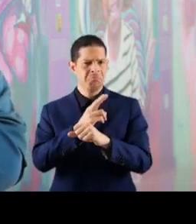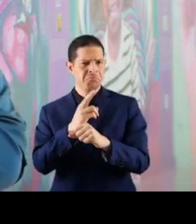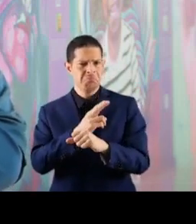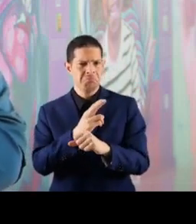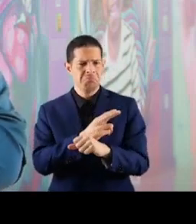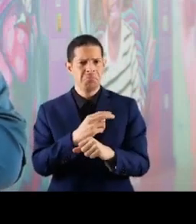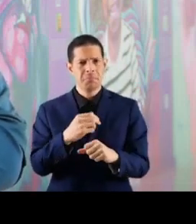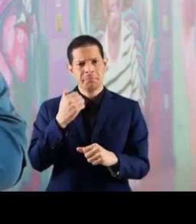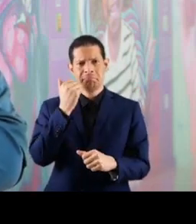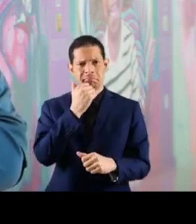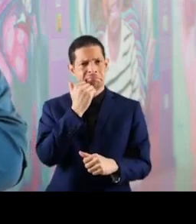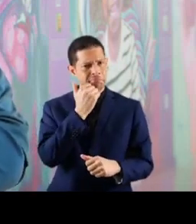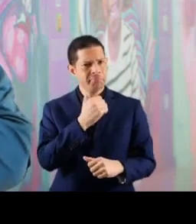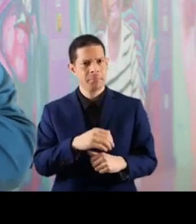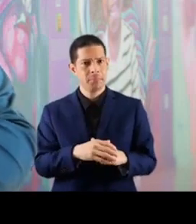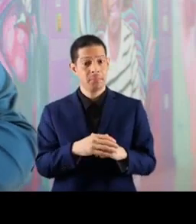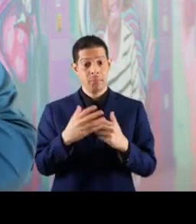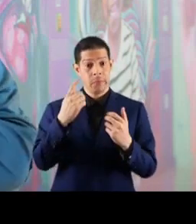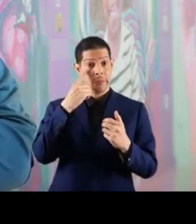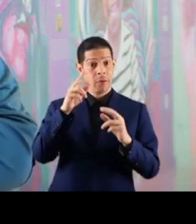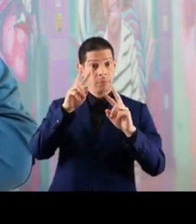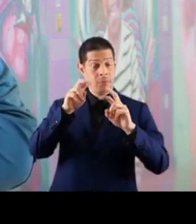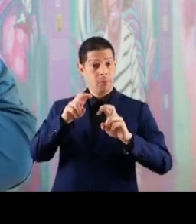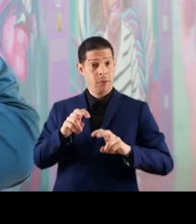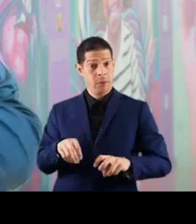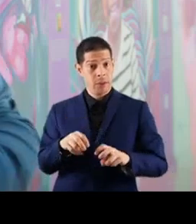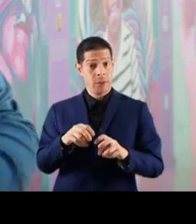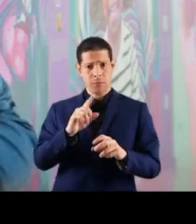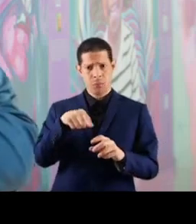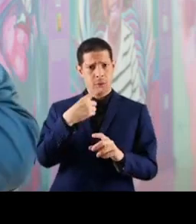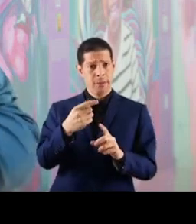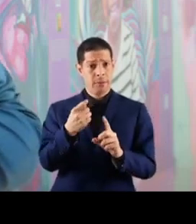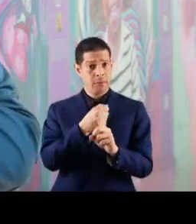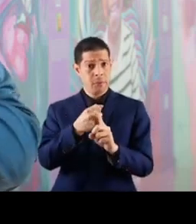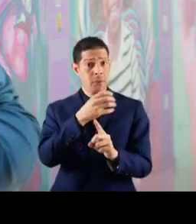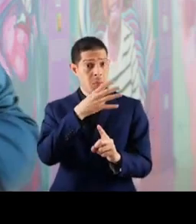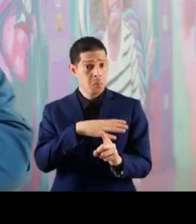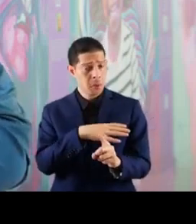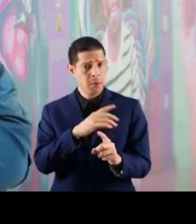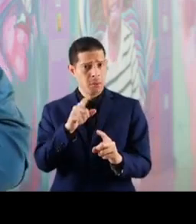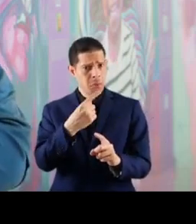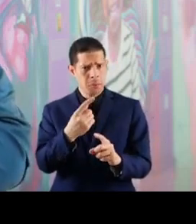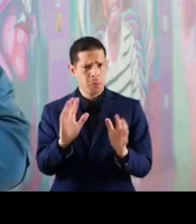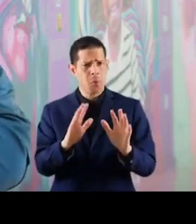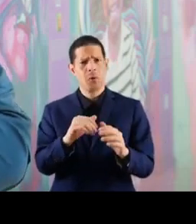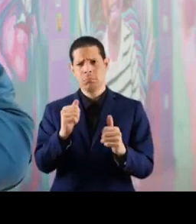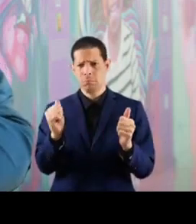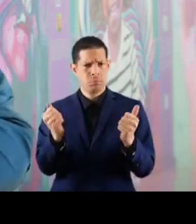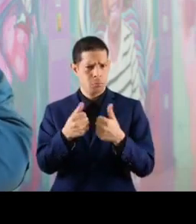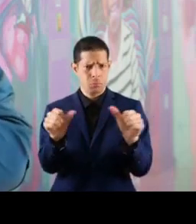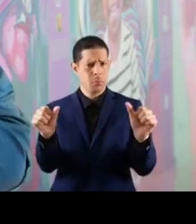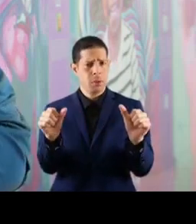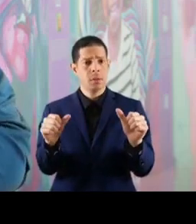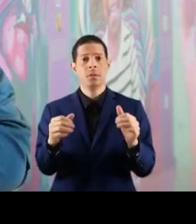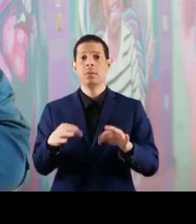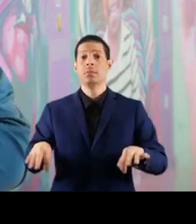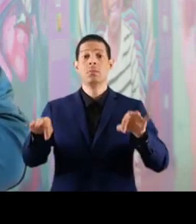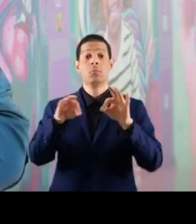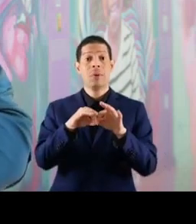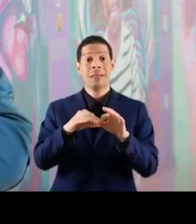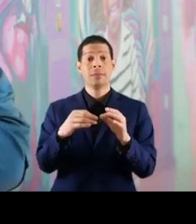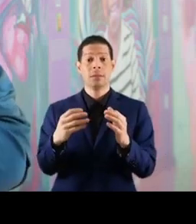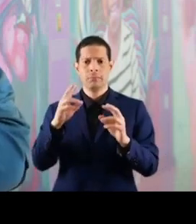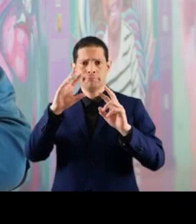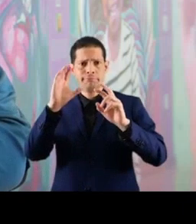diario y es por ello que en las investigaciones no solamente viven de género bien todas es necesario muchas veces que